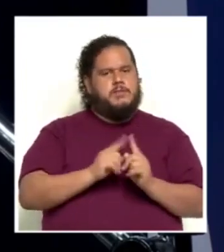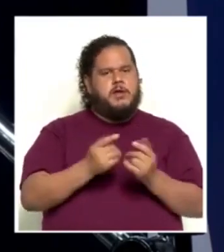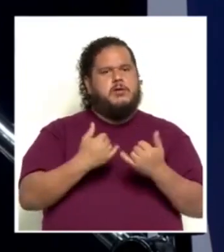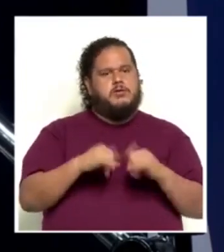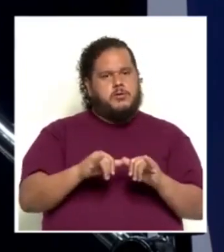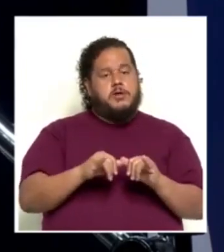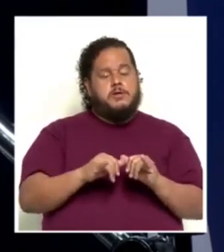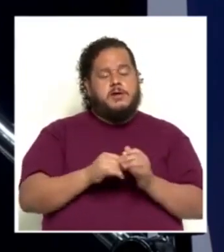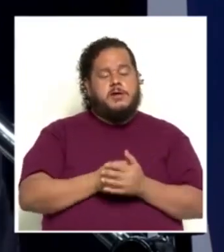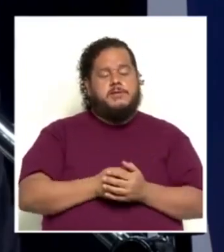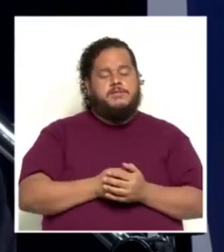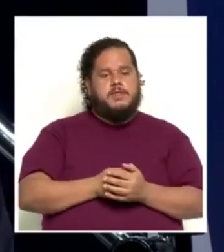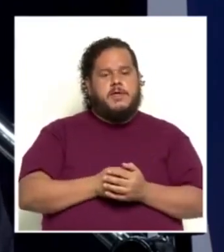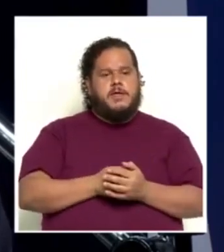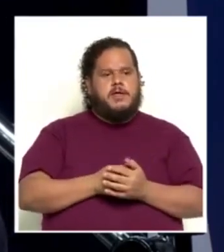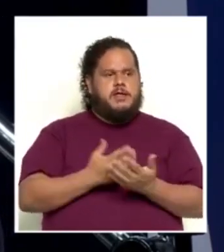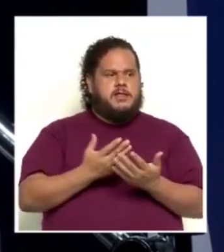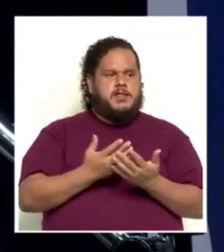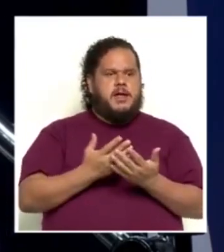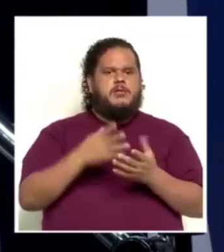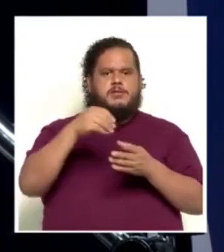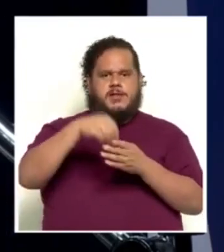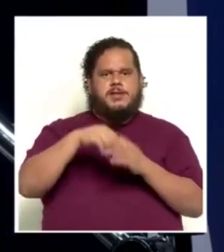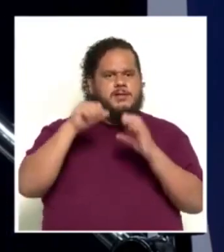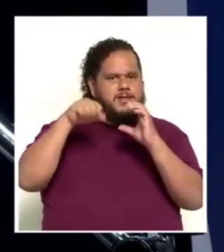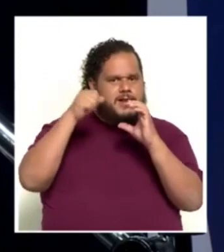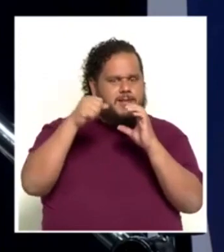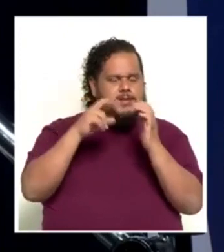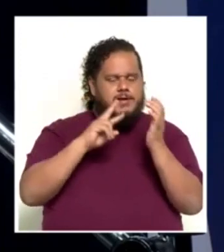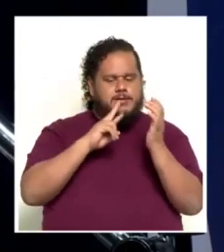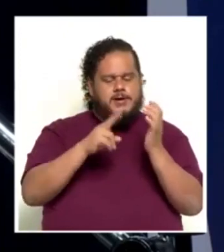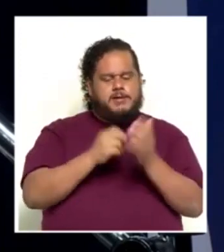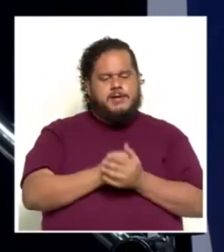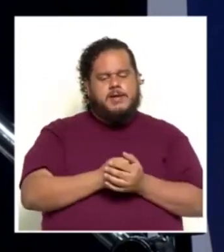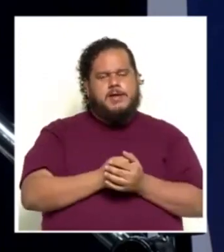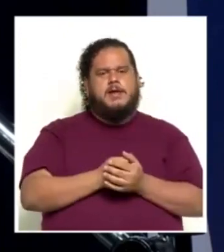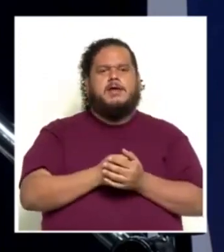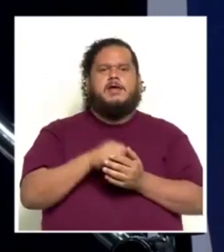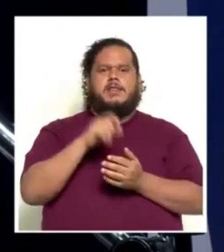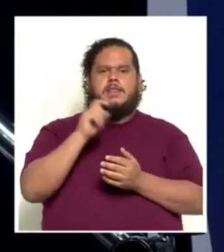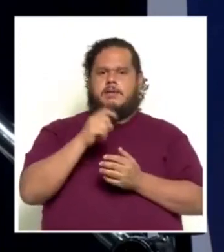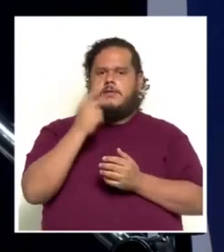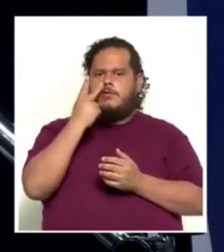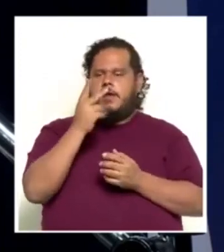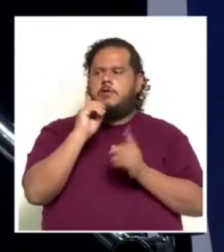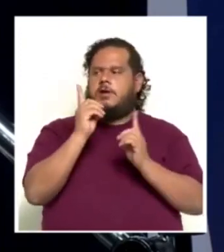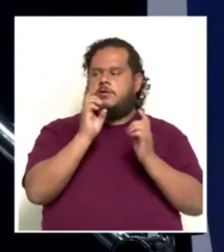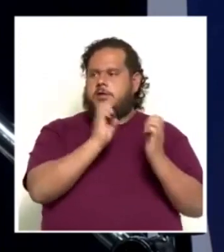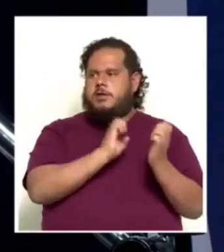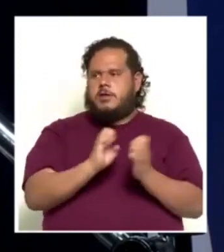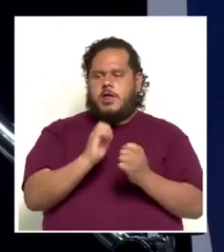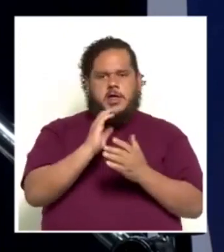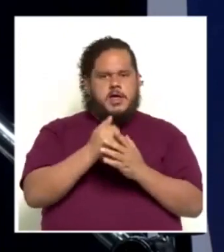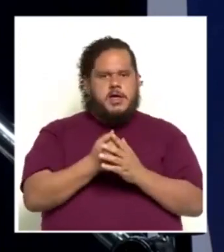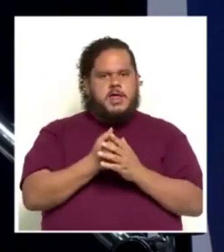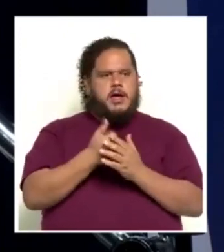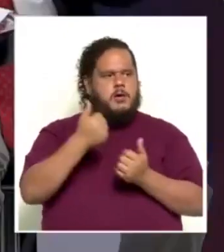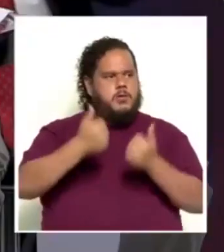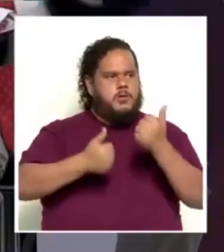estamos en el inicio de la película, como mencionabas, y tenemos que ver cuáles van a ser las estrategias que cada uno de los lados va a